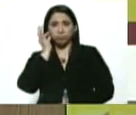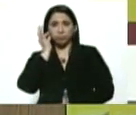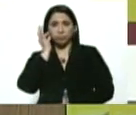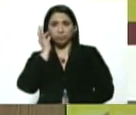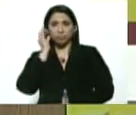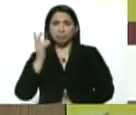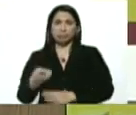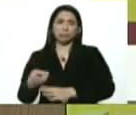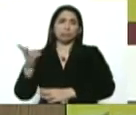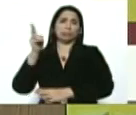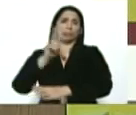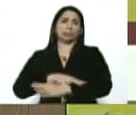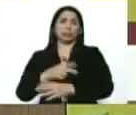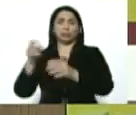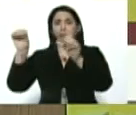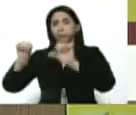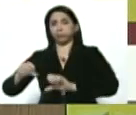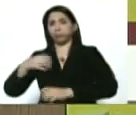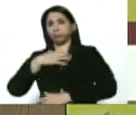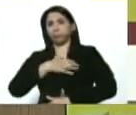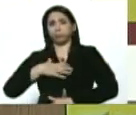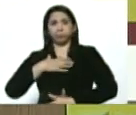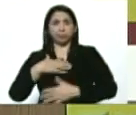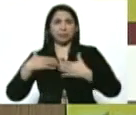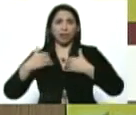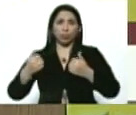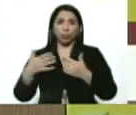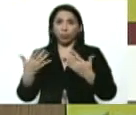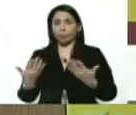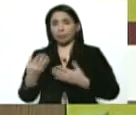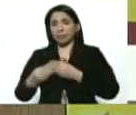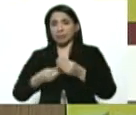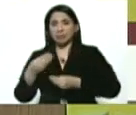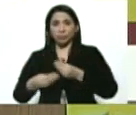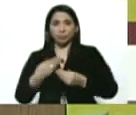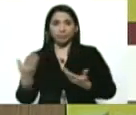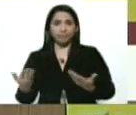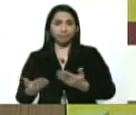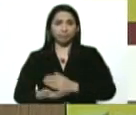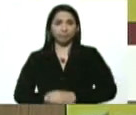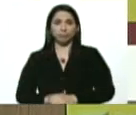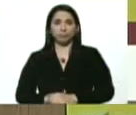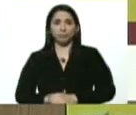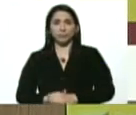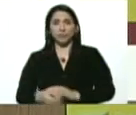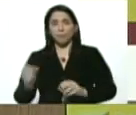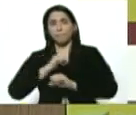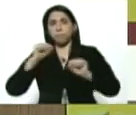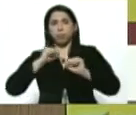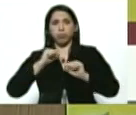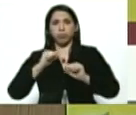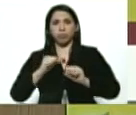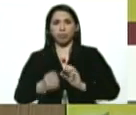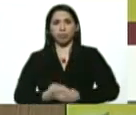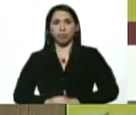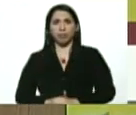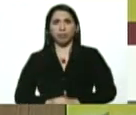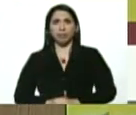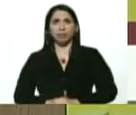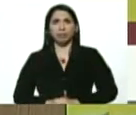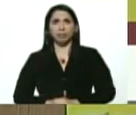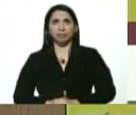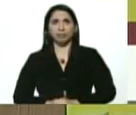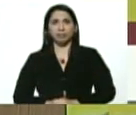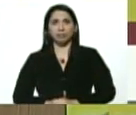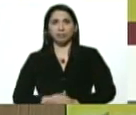empeoramiento de su condición lo que generó que tuviera un paro cardiorrespiratorio el día de